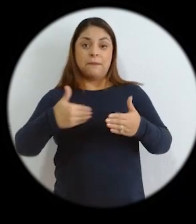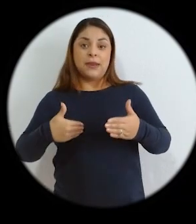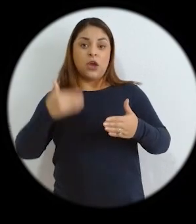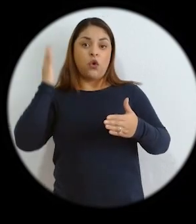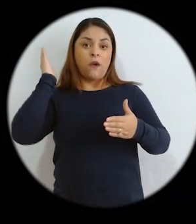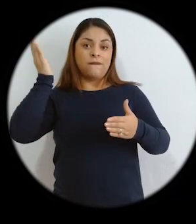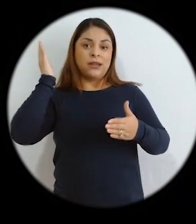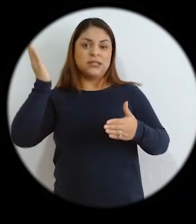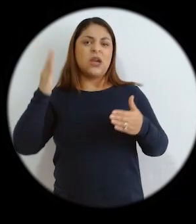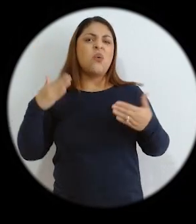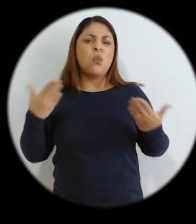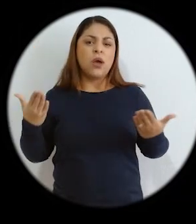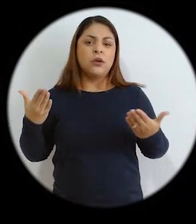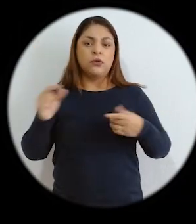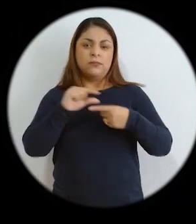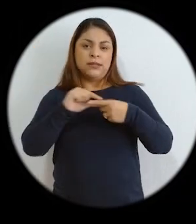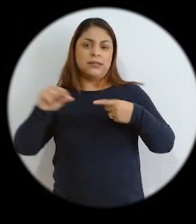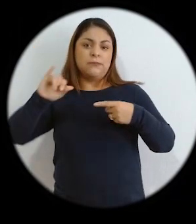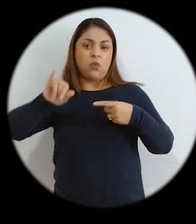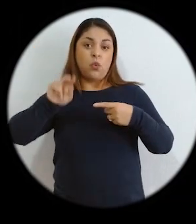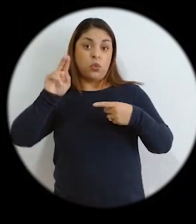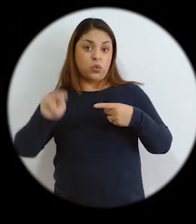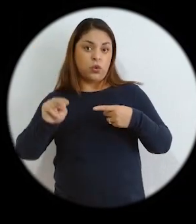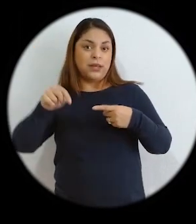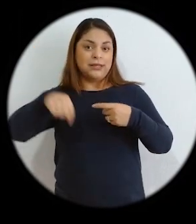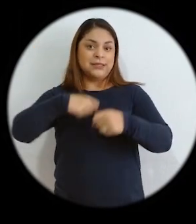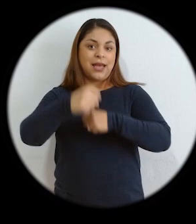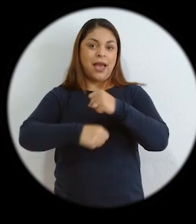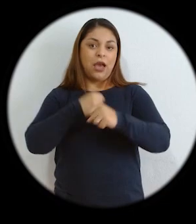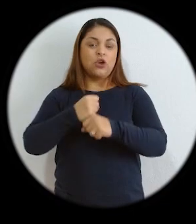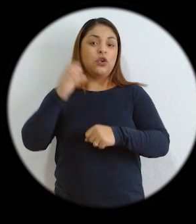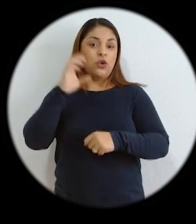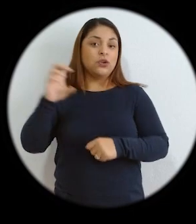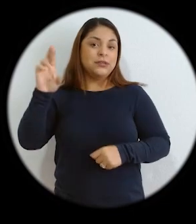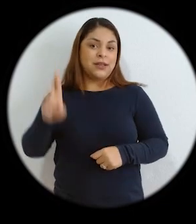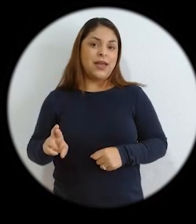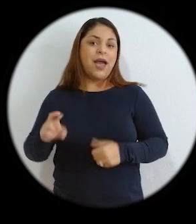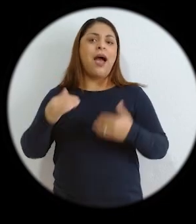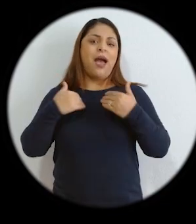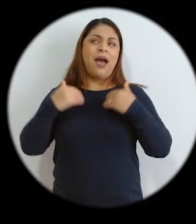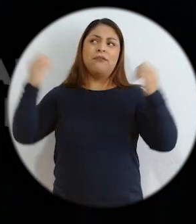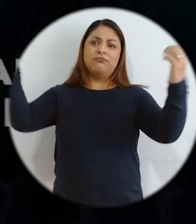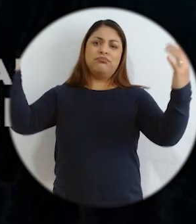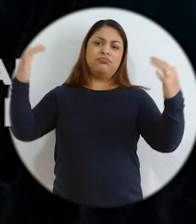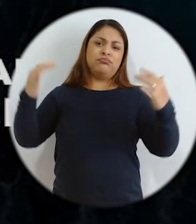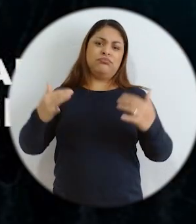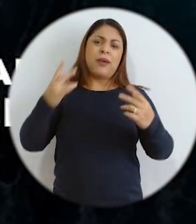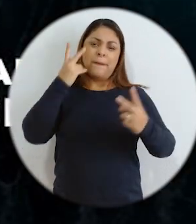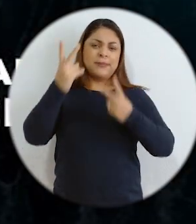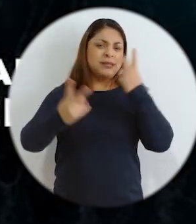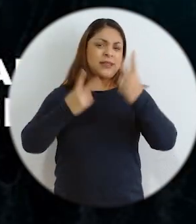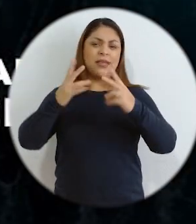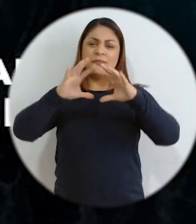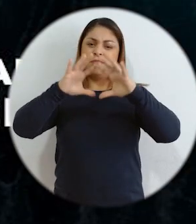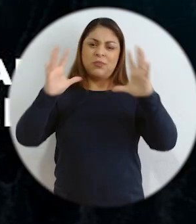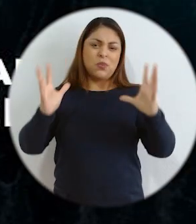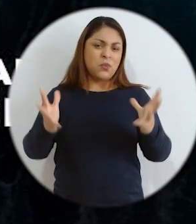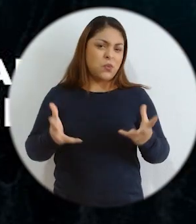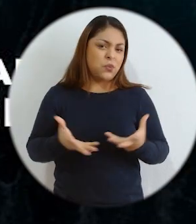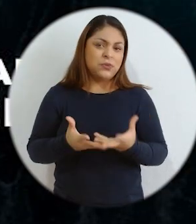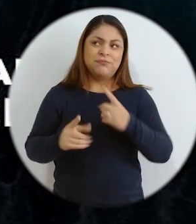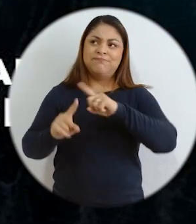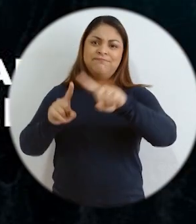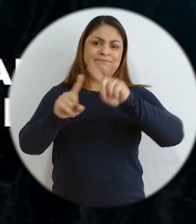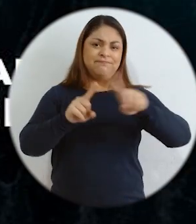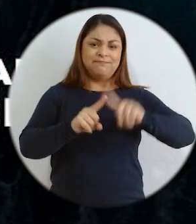Entonces, dentro de esta preconferencia, que va a ser a principios de junio de este año, aquí en Costa Rica, donde vamos a tener visitantes